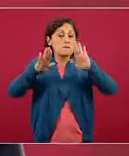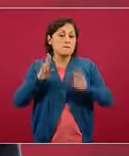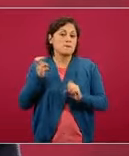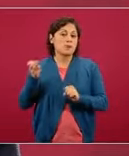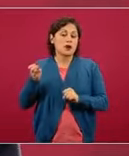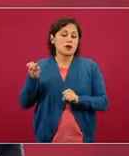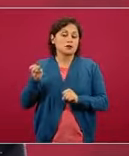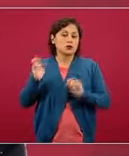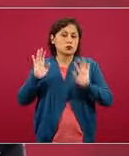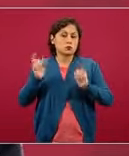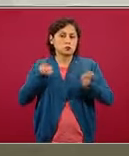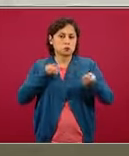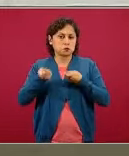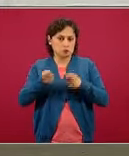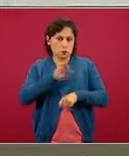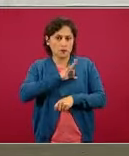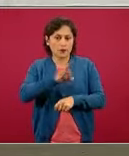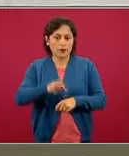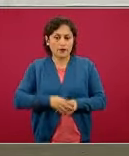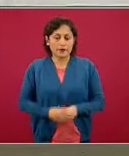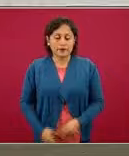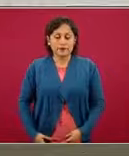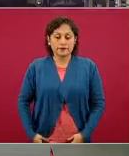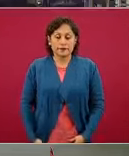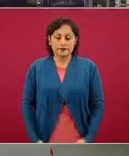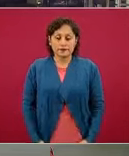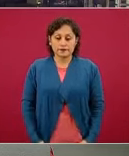pudiera quedar controlado como tal.